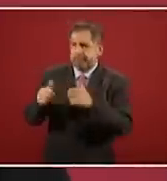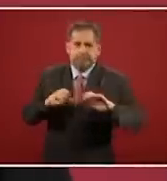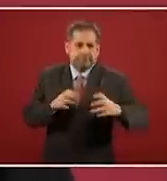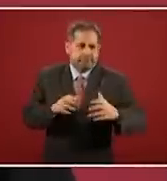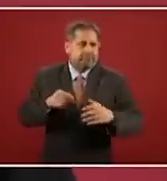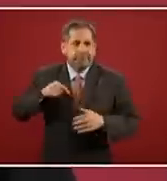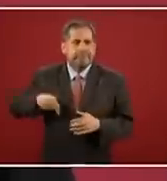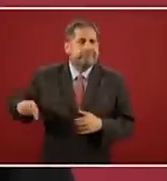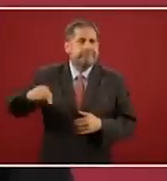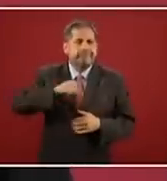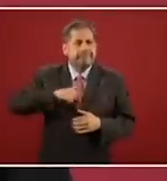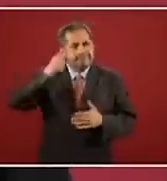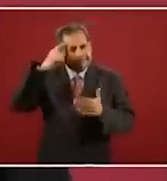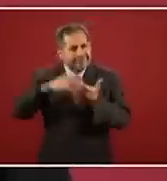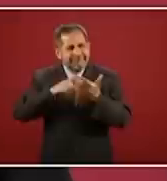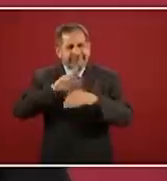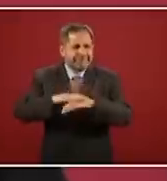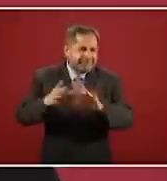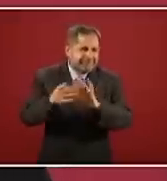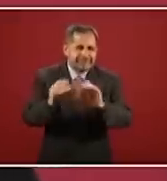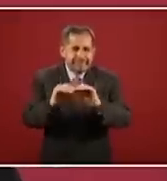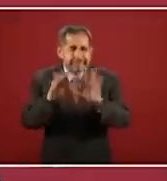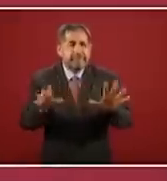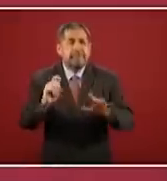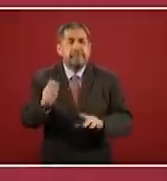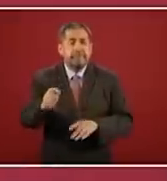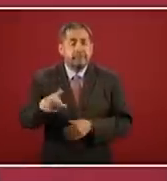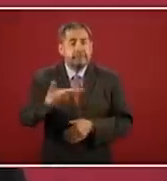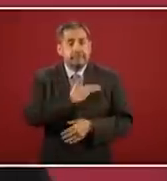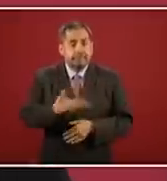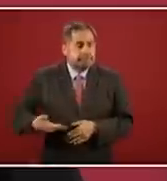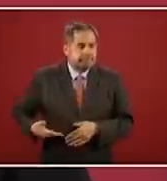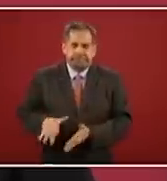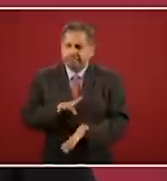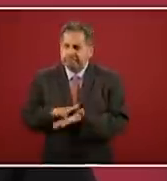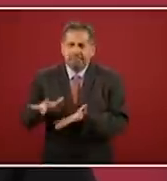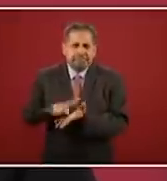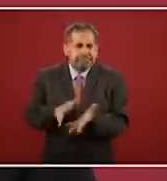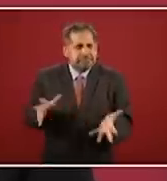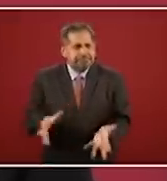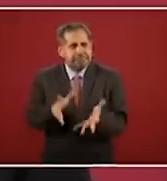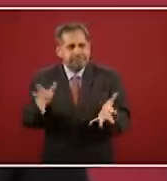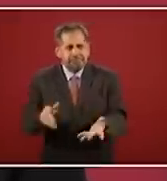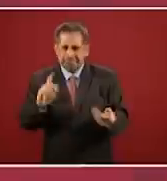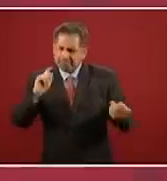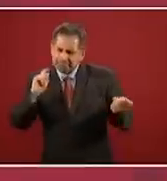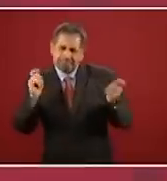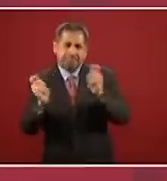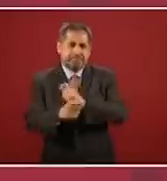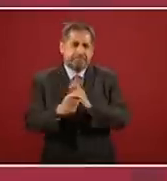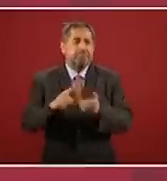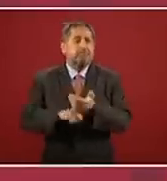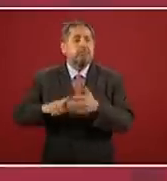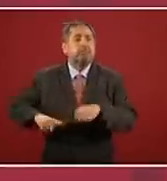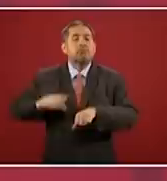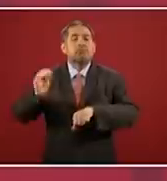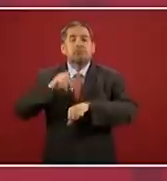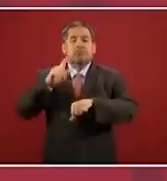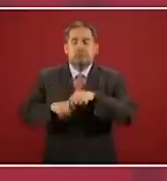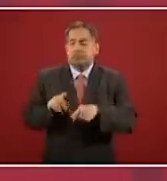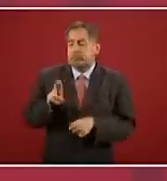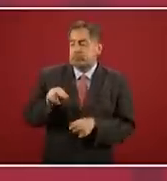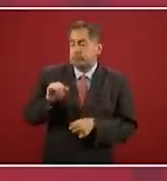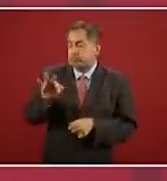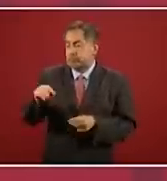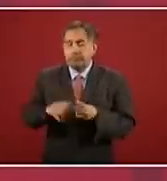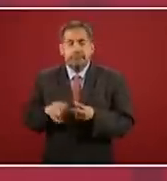que creo que queda muy claro es que el presidente ha impulsado una agenda que ha trasladado no solamente al Gobierno federal, donde se encuentran la UIF o la